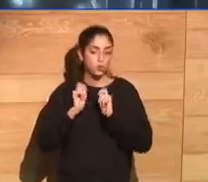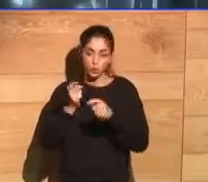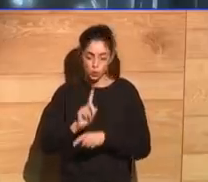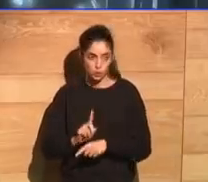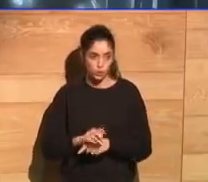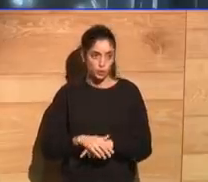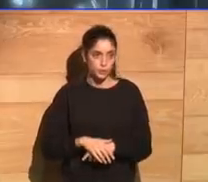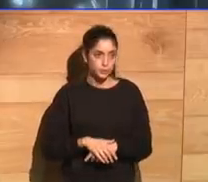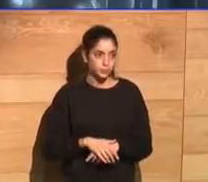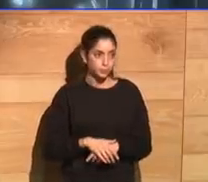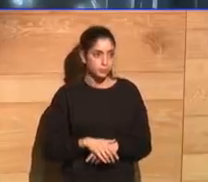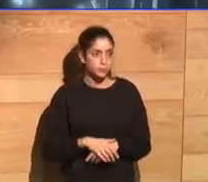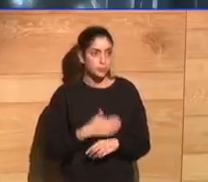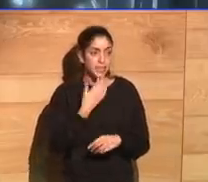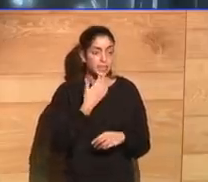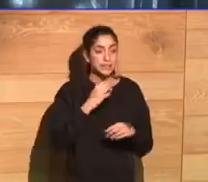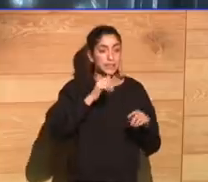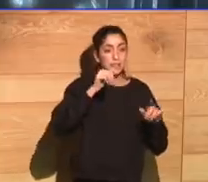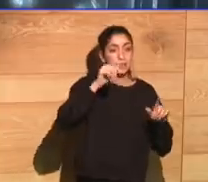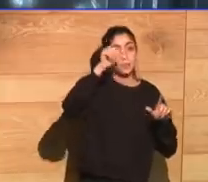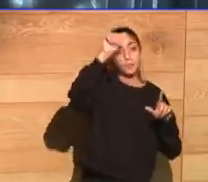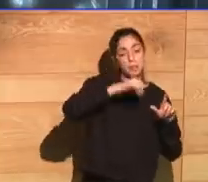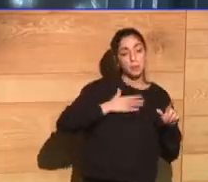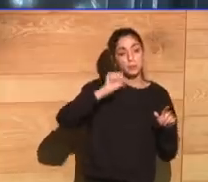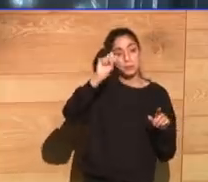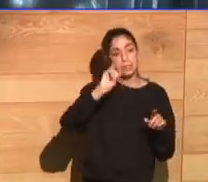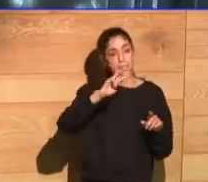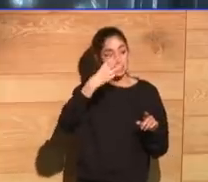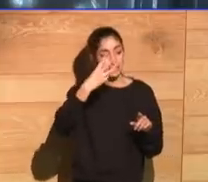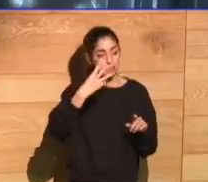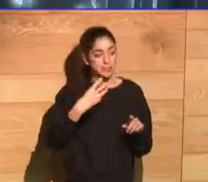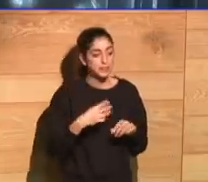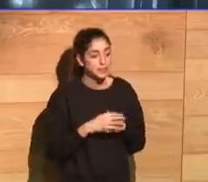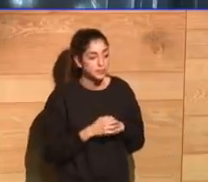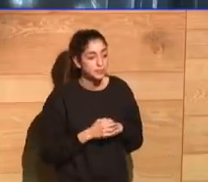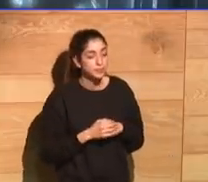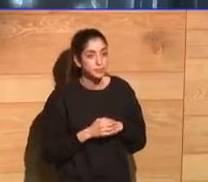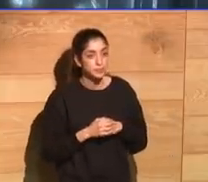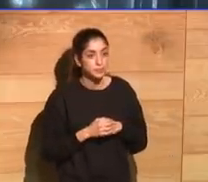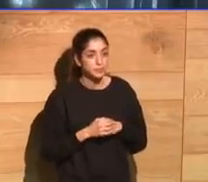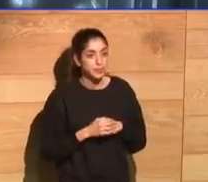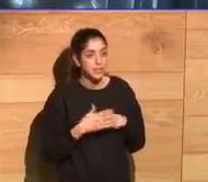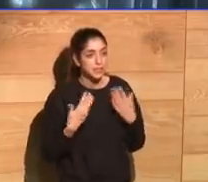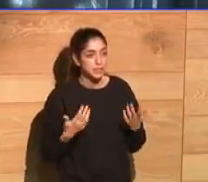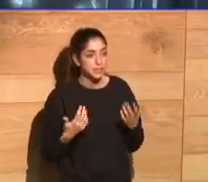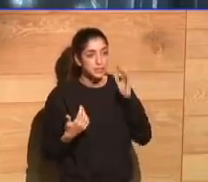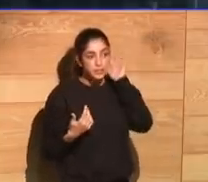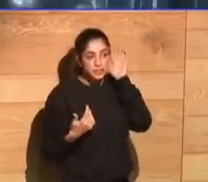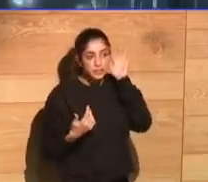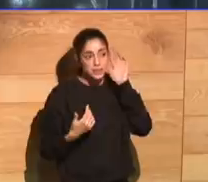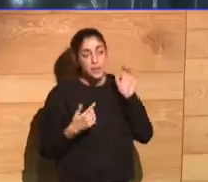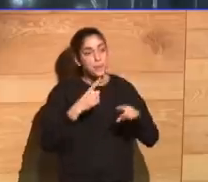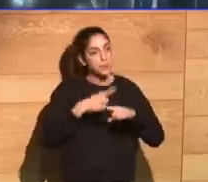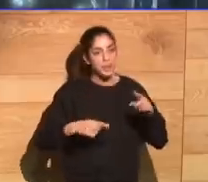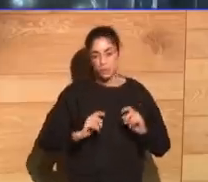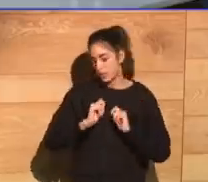hay un Superman 3, va a hacer falta media hora por una bobada, porque si no, no llenamos 2 horas. Ni... Exactamente. O sea, que tienes esa media hora es tuya, Juan. Esa